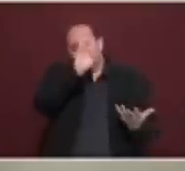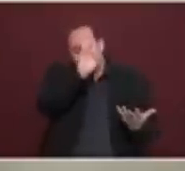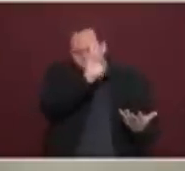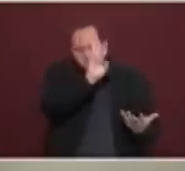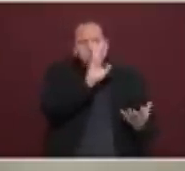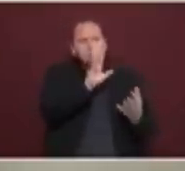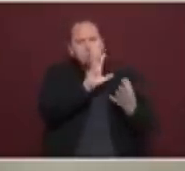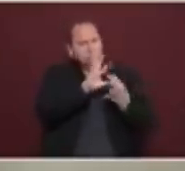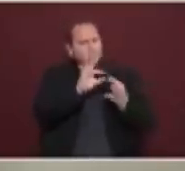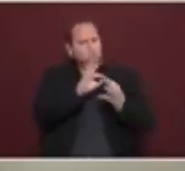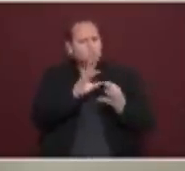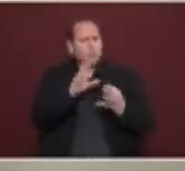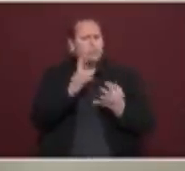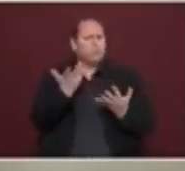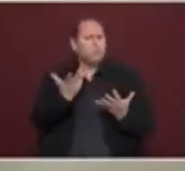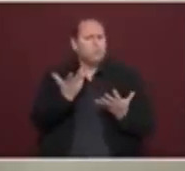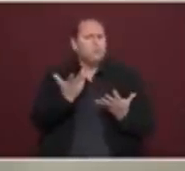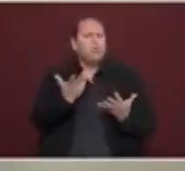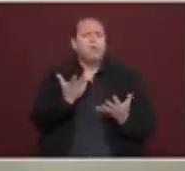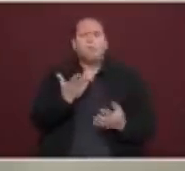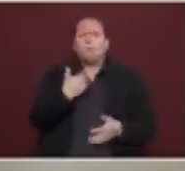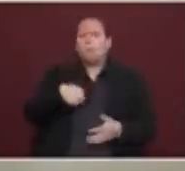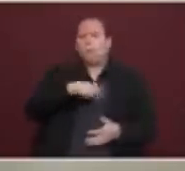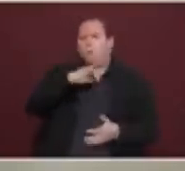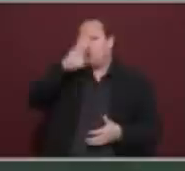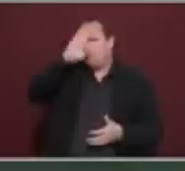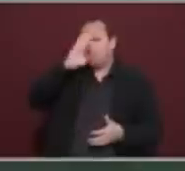que es conveniente